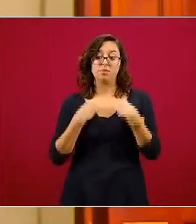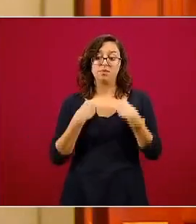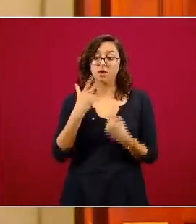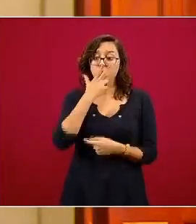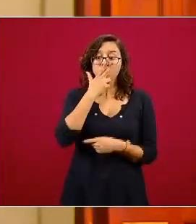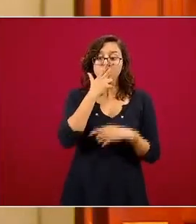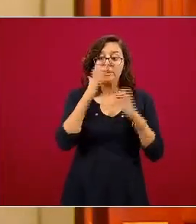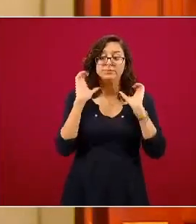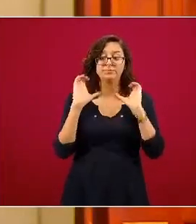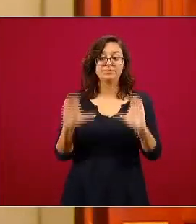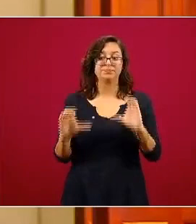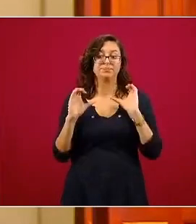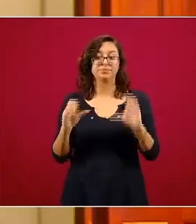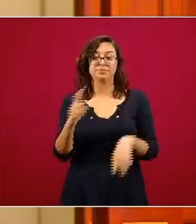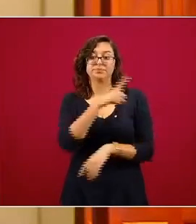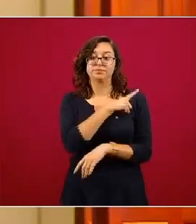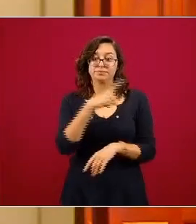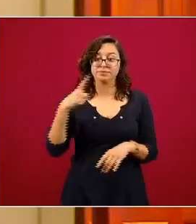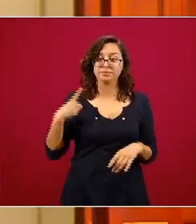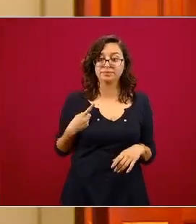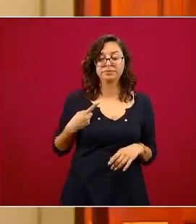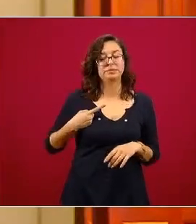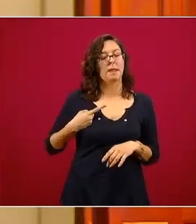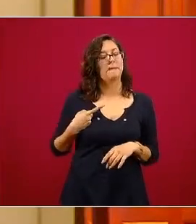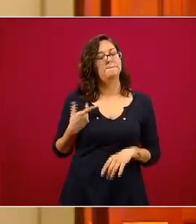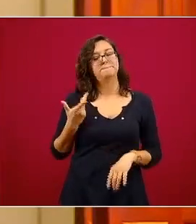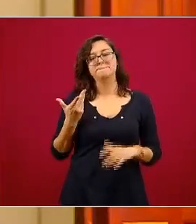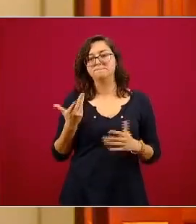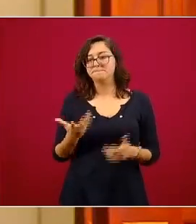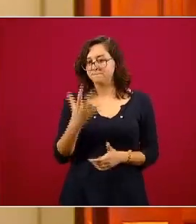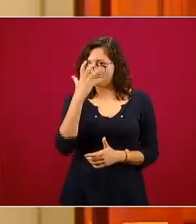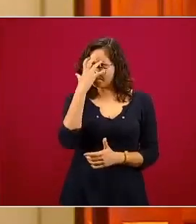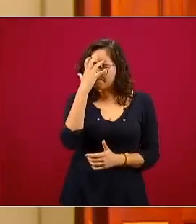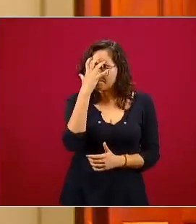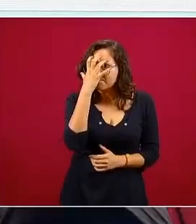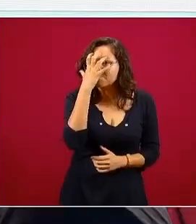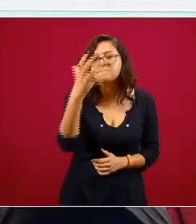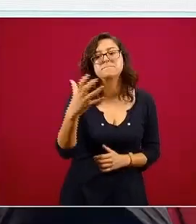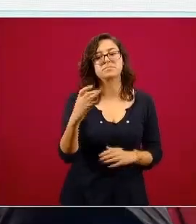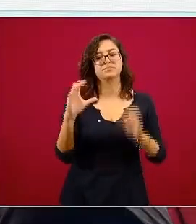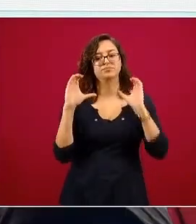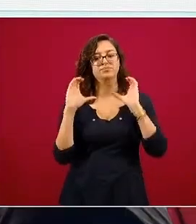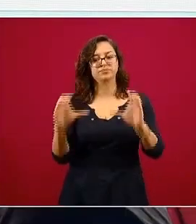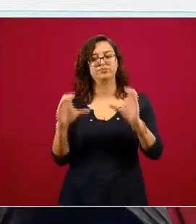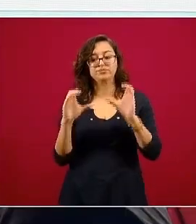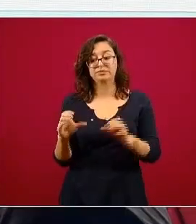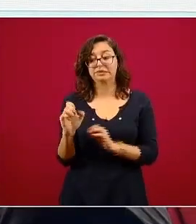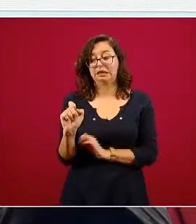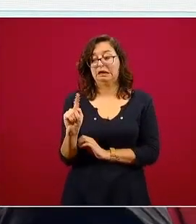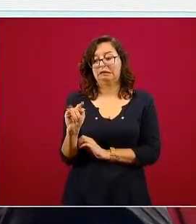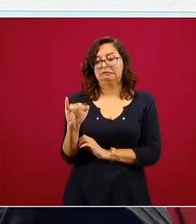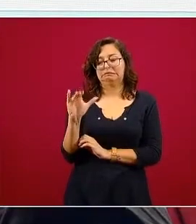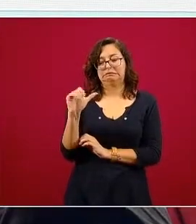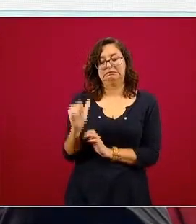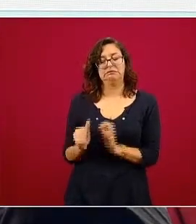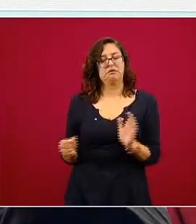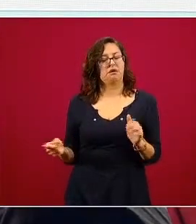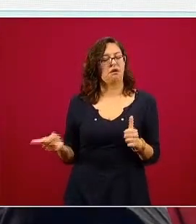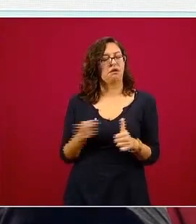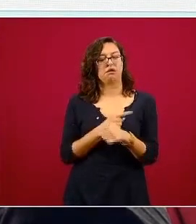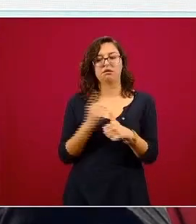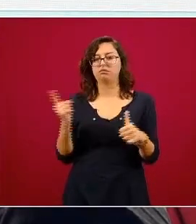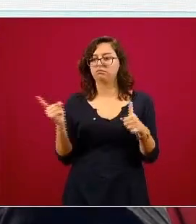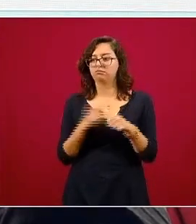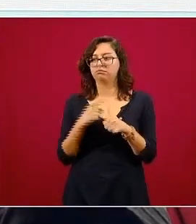cuidar y tenemos que hacer las cosas con la máxima seriedad y cuidado ético de la población sobre